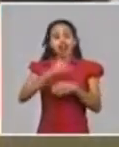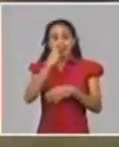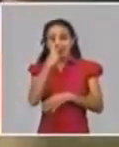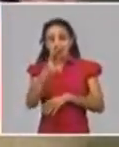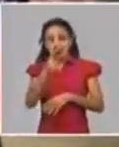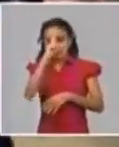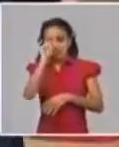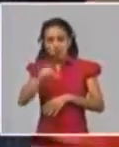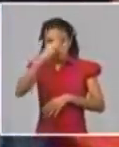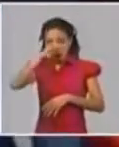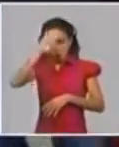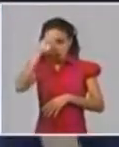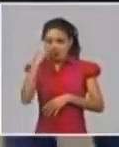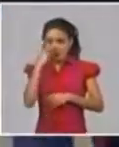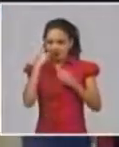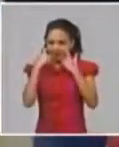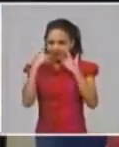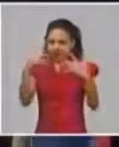populares.